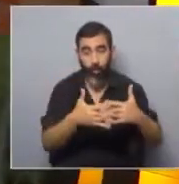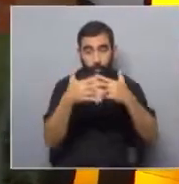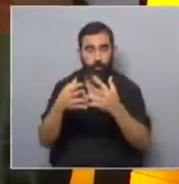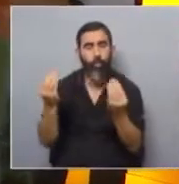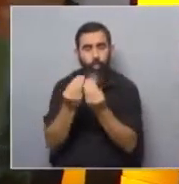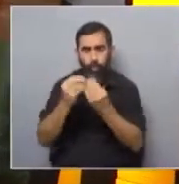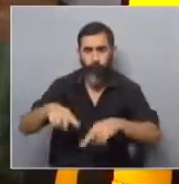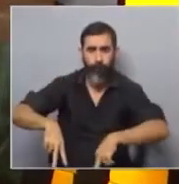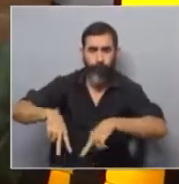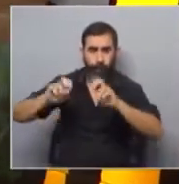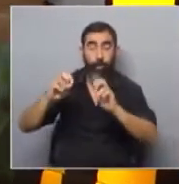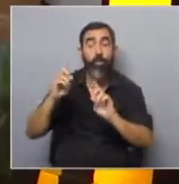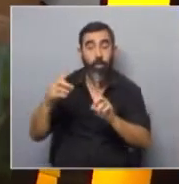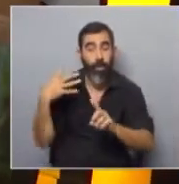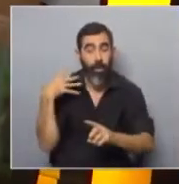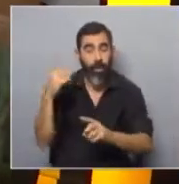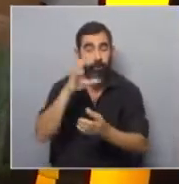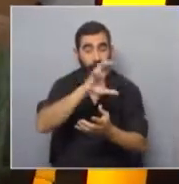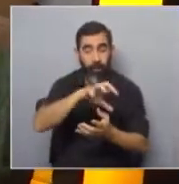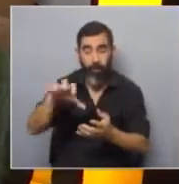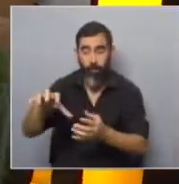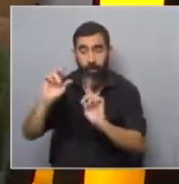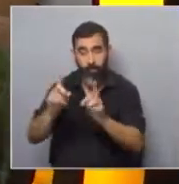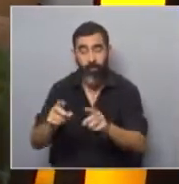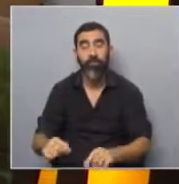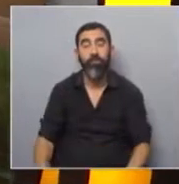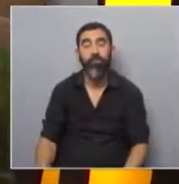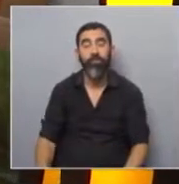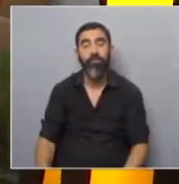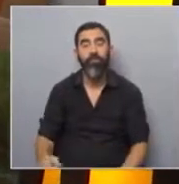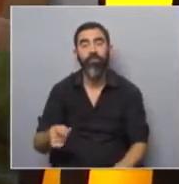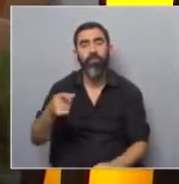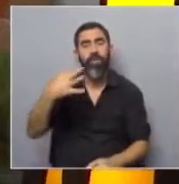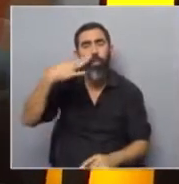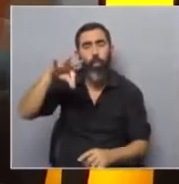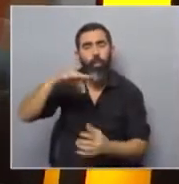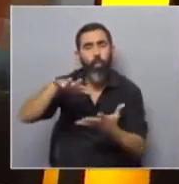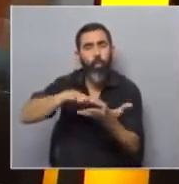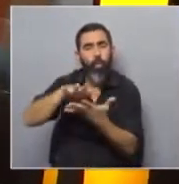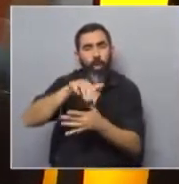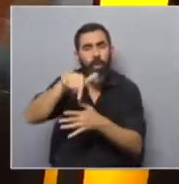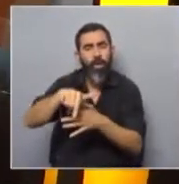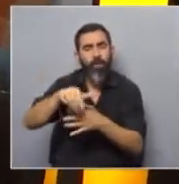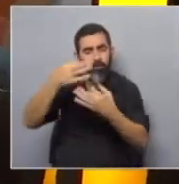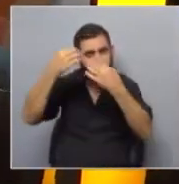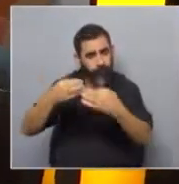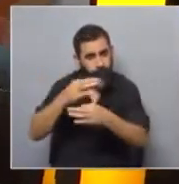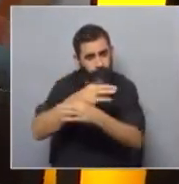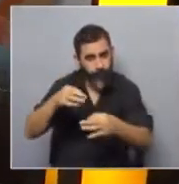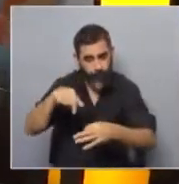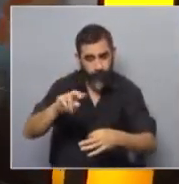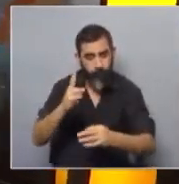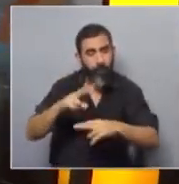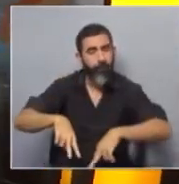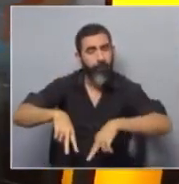varios investigadores, jefes de departamento, ¿no? ¿En esa época era el único lugar en el que estaban dadas las condiciones en Uruguay para